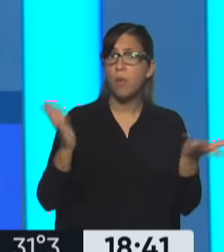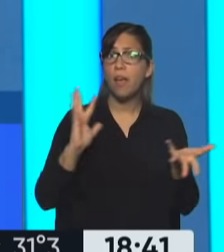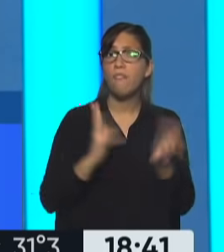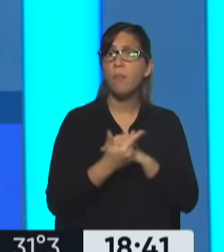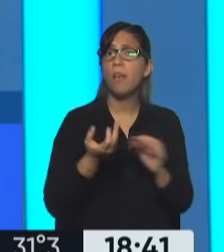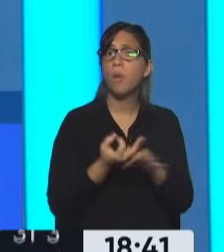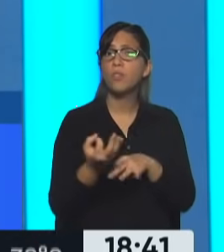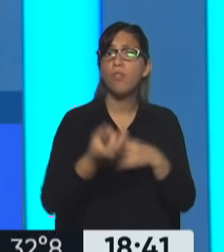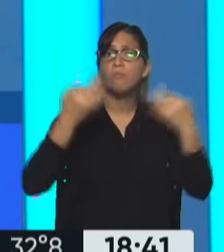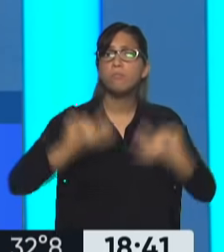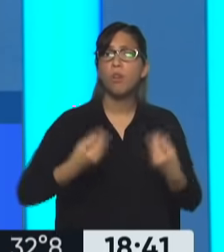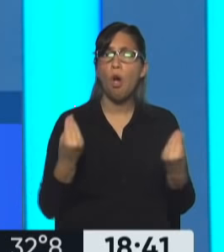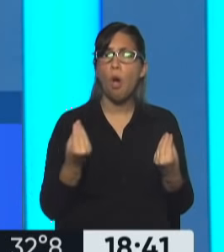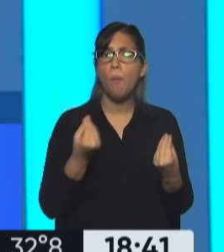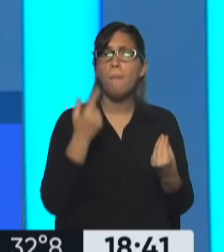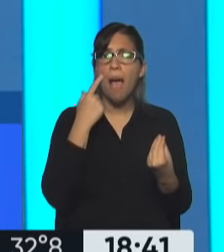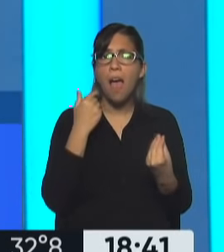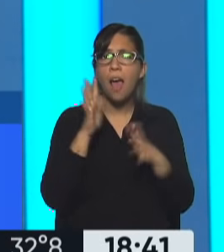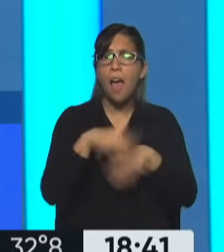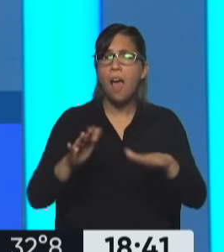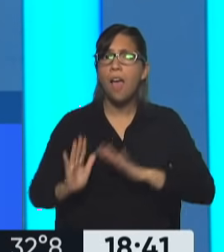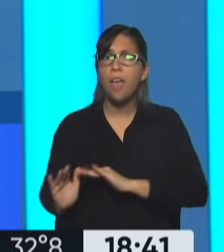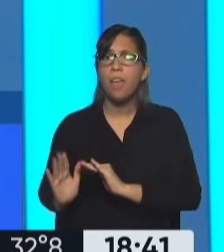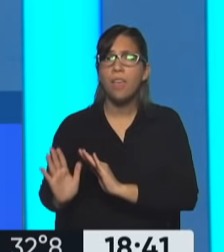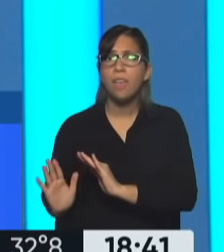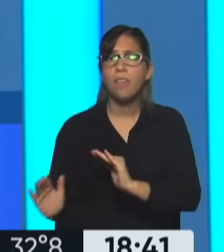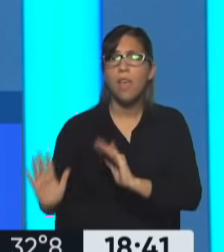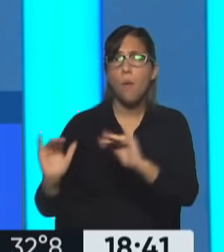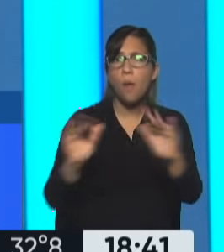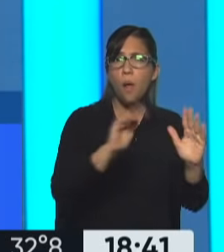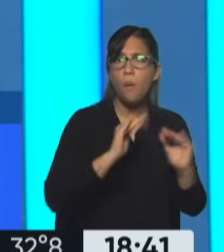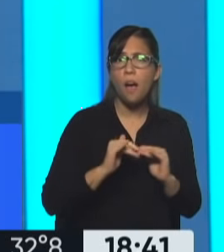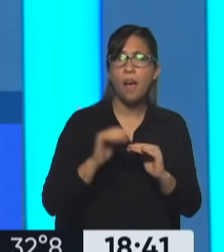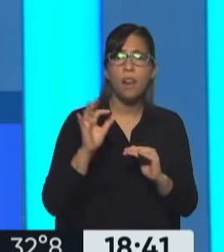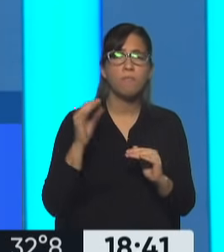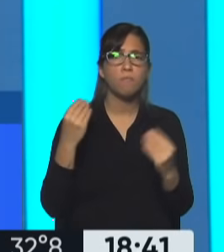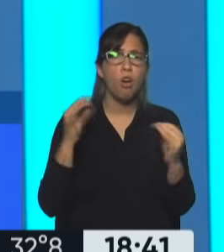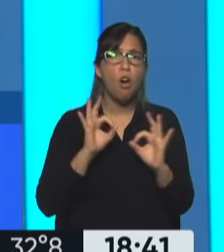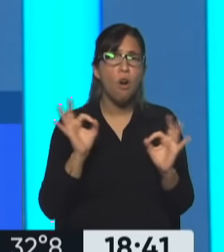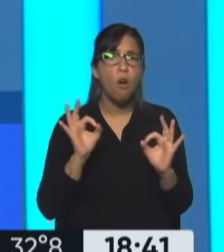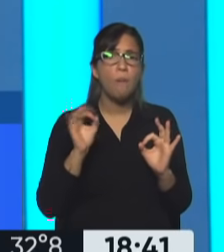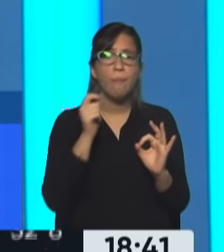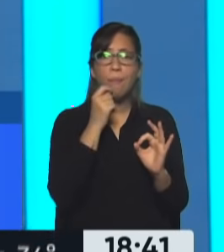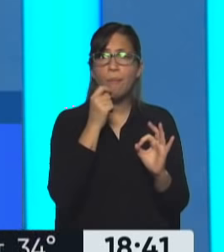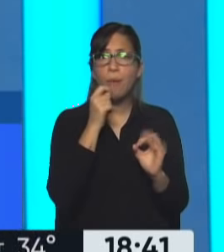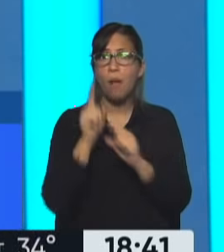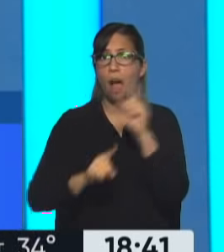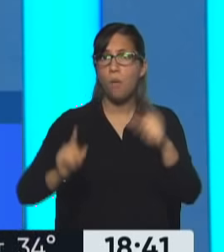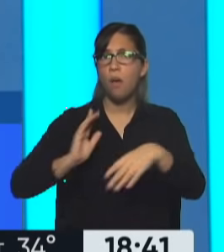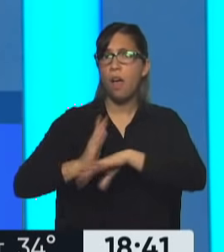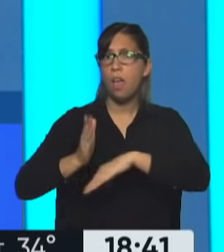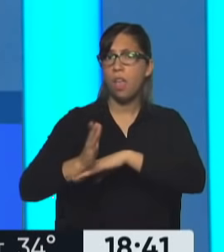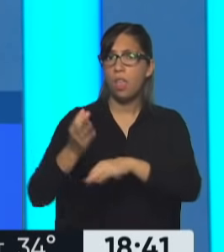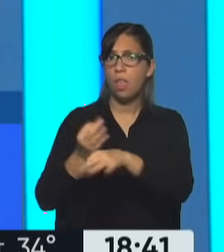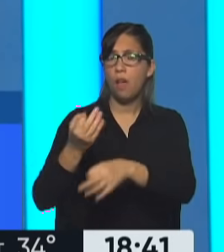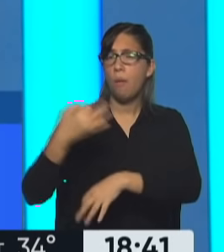tratar de verdaderamente igualar o por lo menos achicar un margen que hay entre quienes acceden a la mejor educación